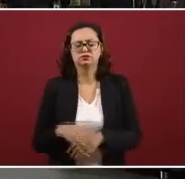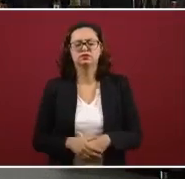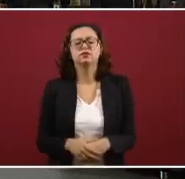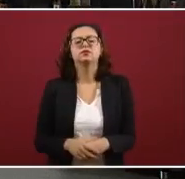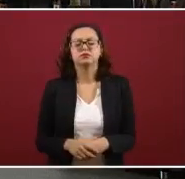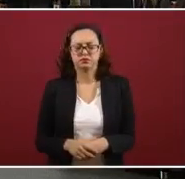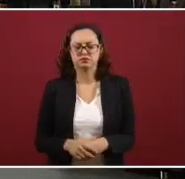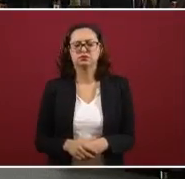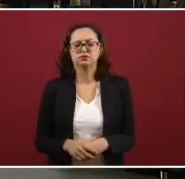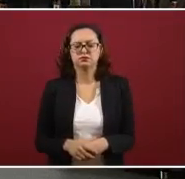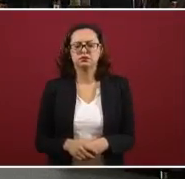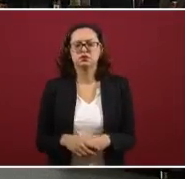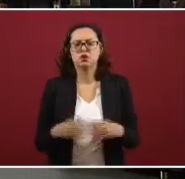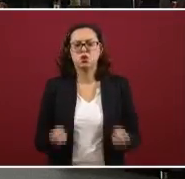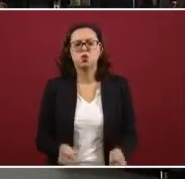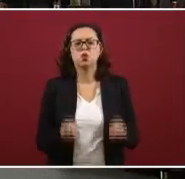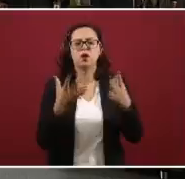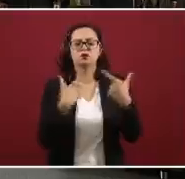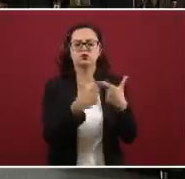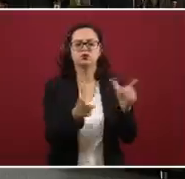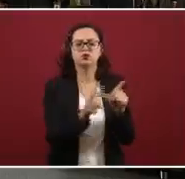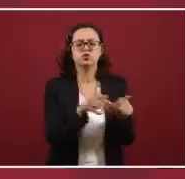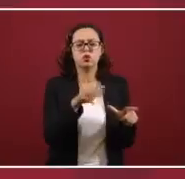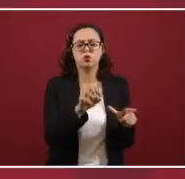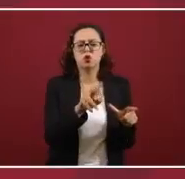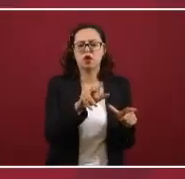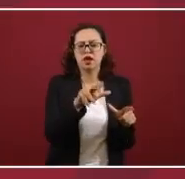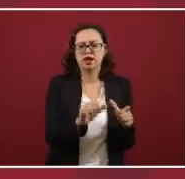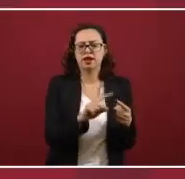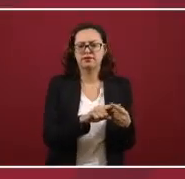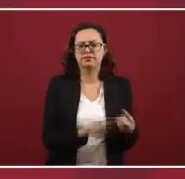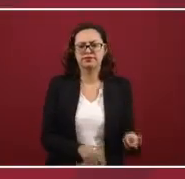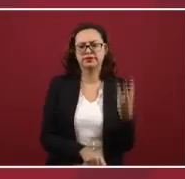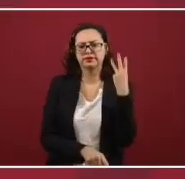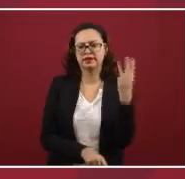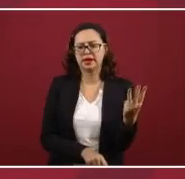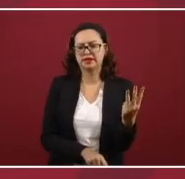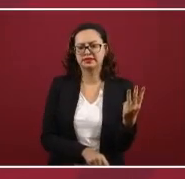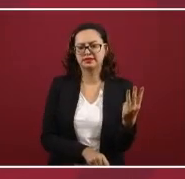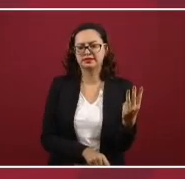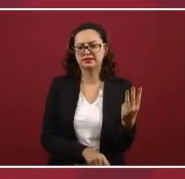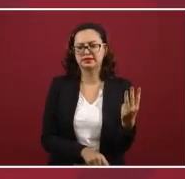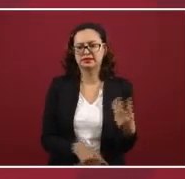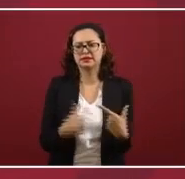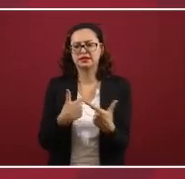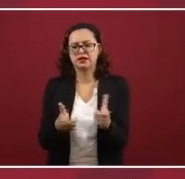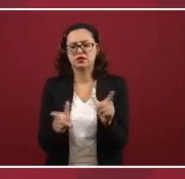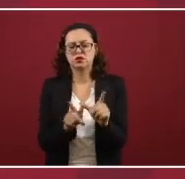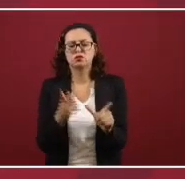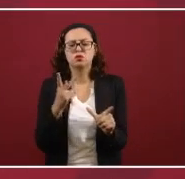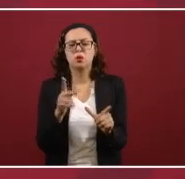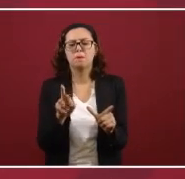¿Cuántos son de Morena? Tres. ¿Cuántos son del PRI?